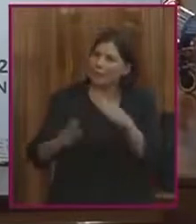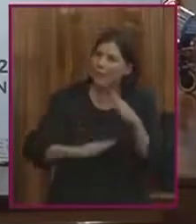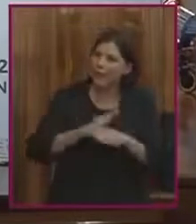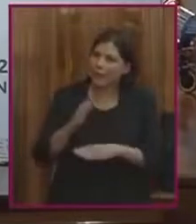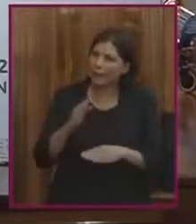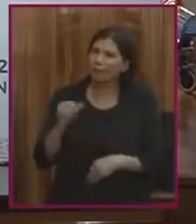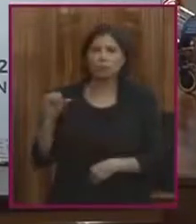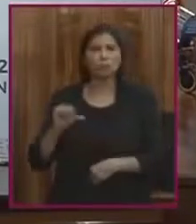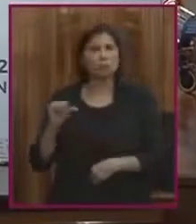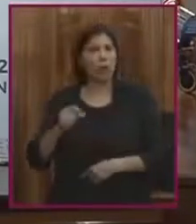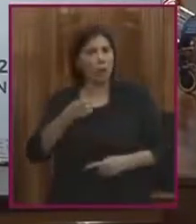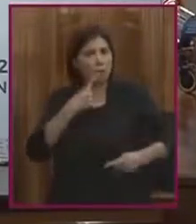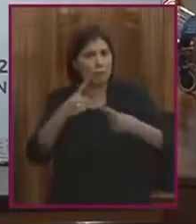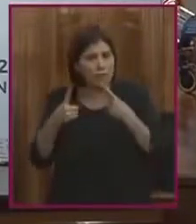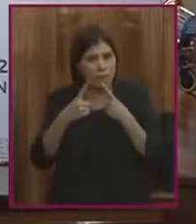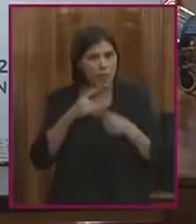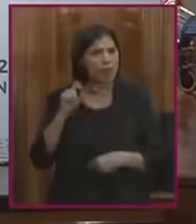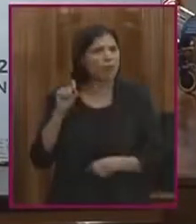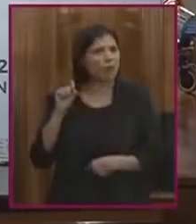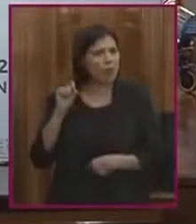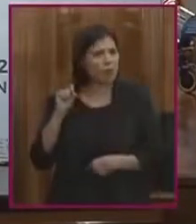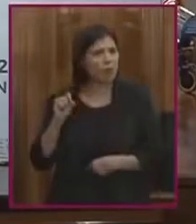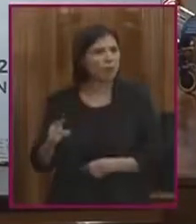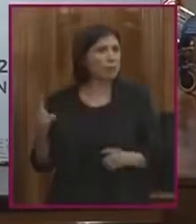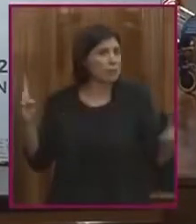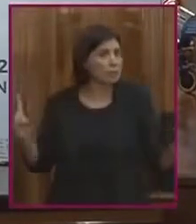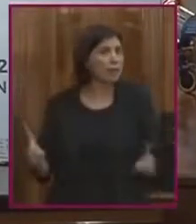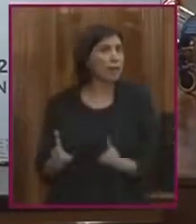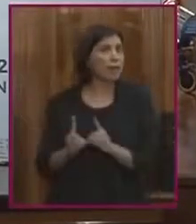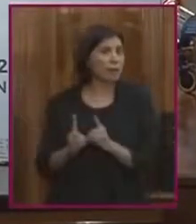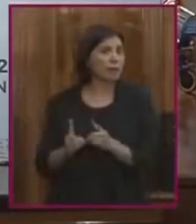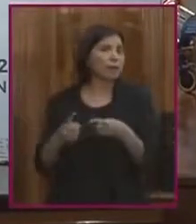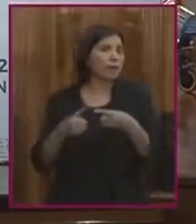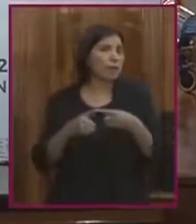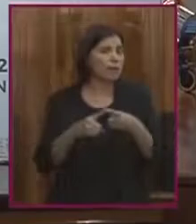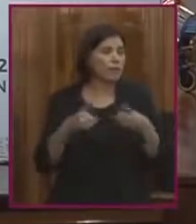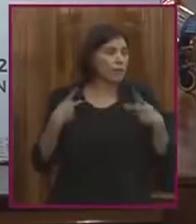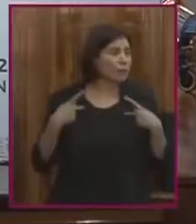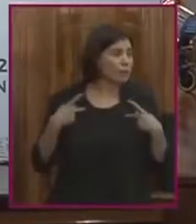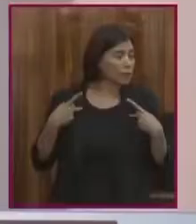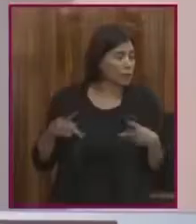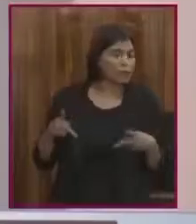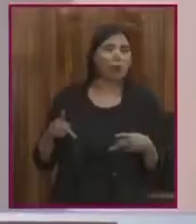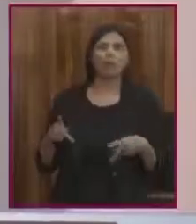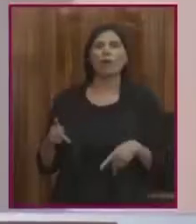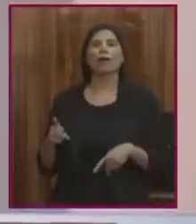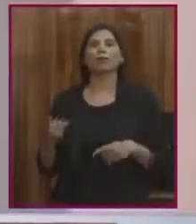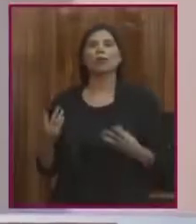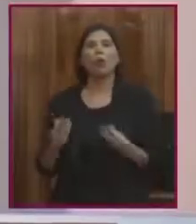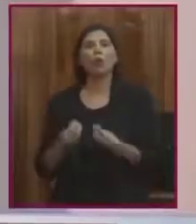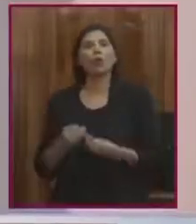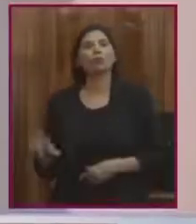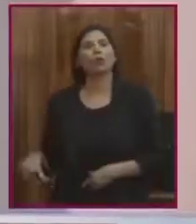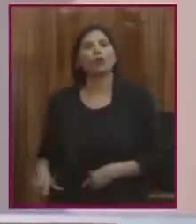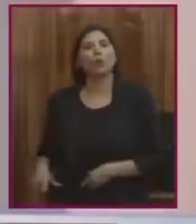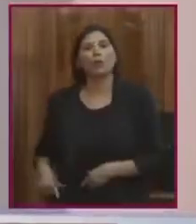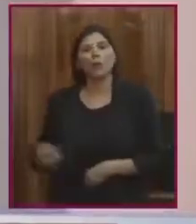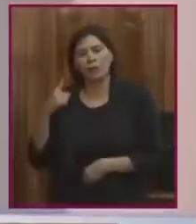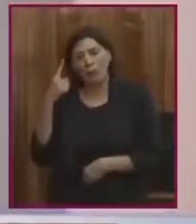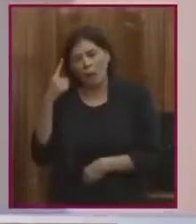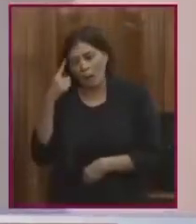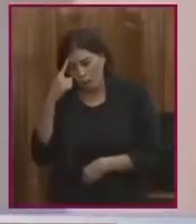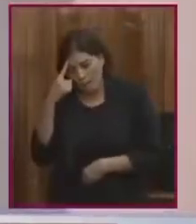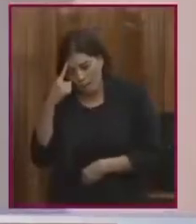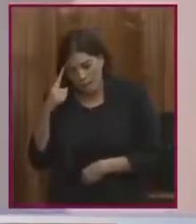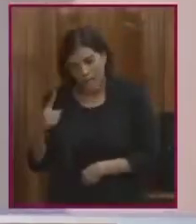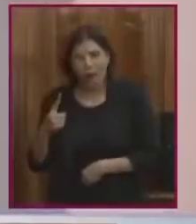este diálogo y en este encuentro entre academia y gobierno para definir este marco curricular